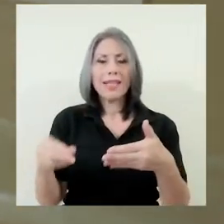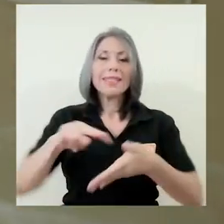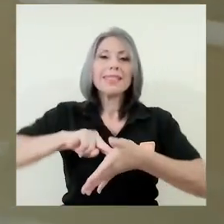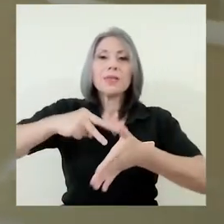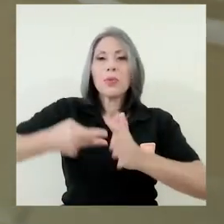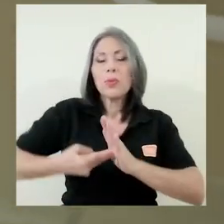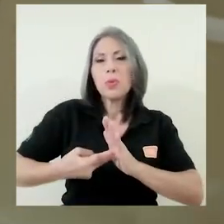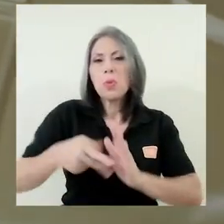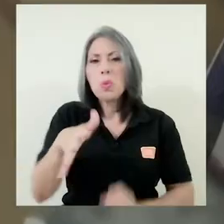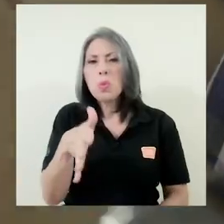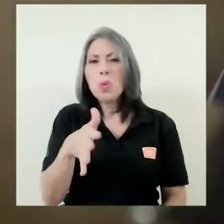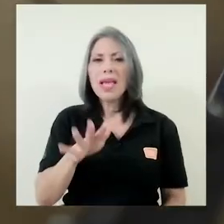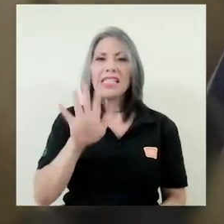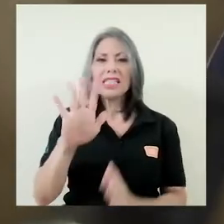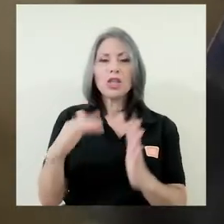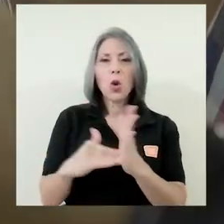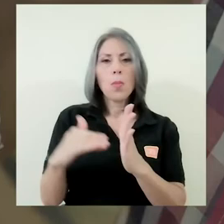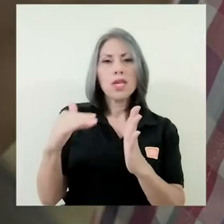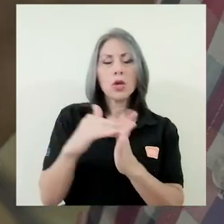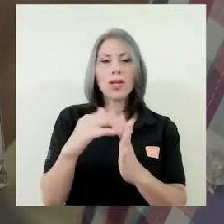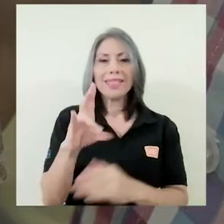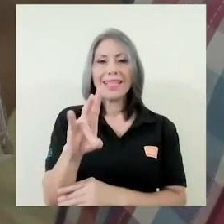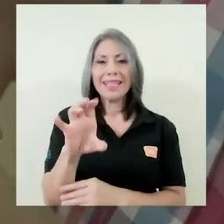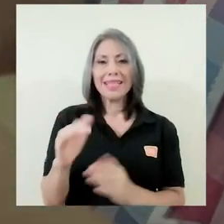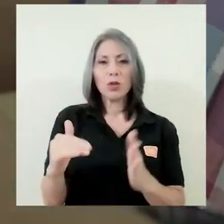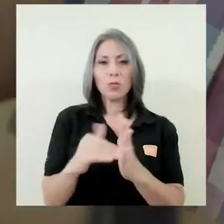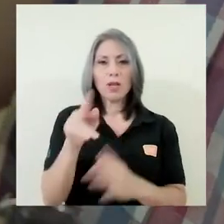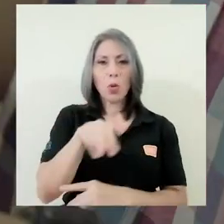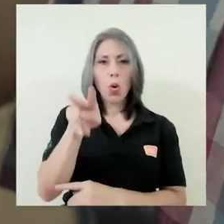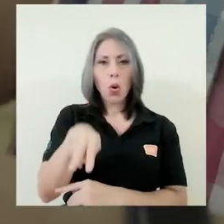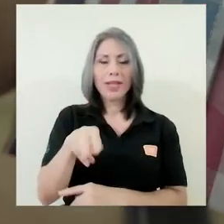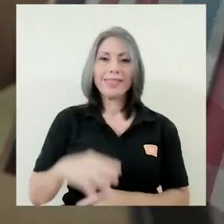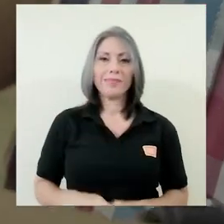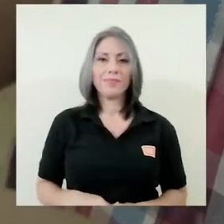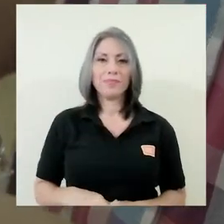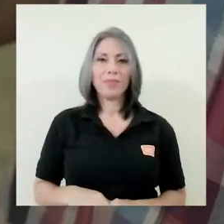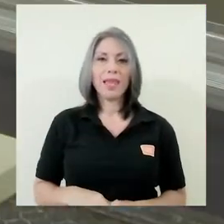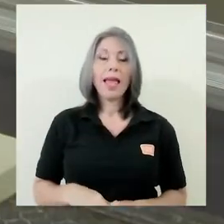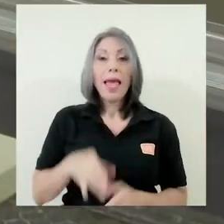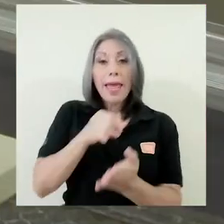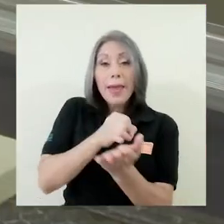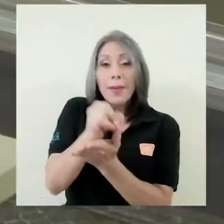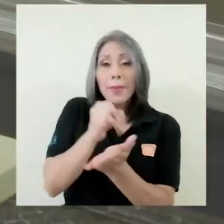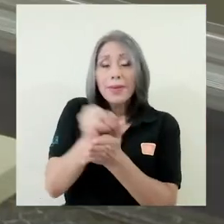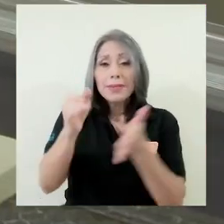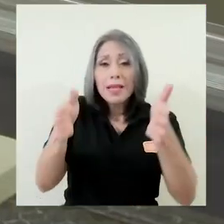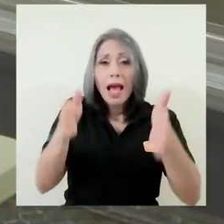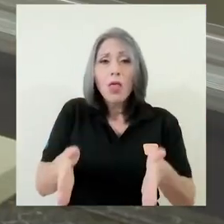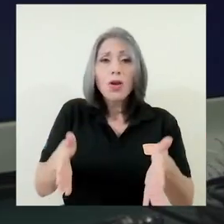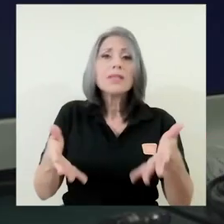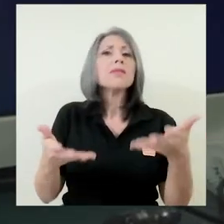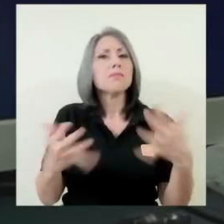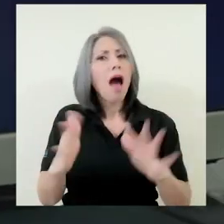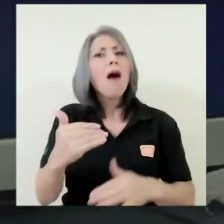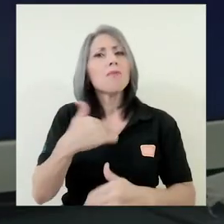$10,000, es decir, cerca de 5.700.000 colones. Los